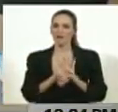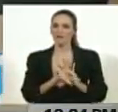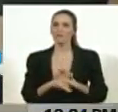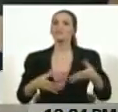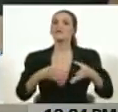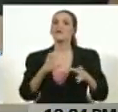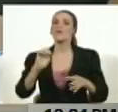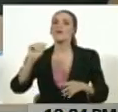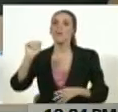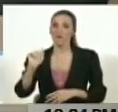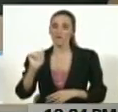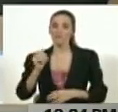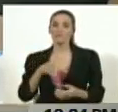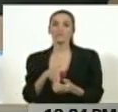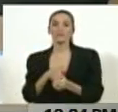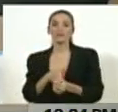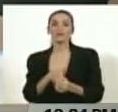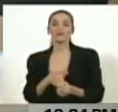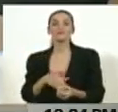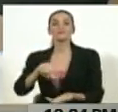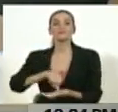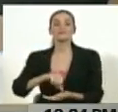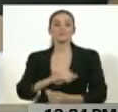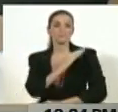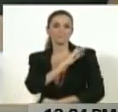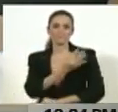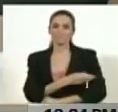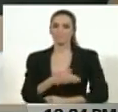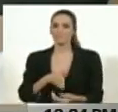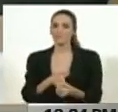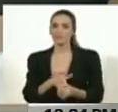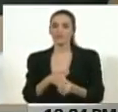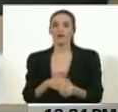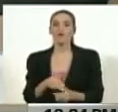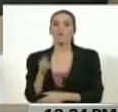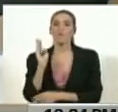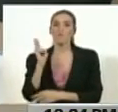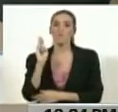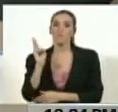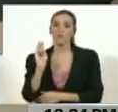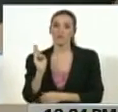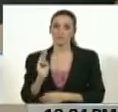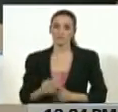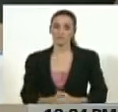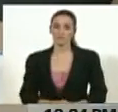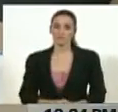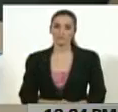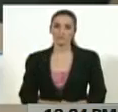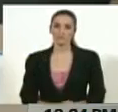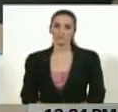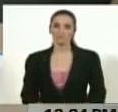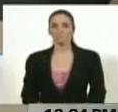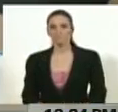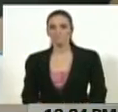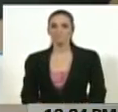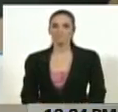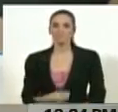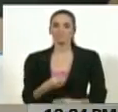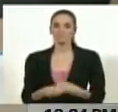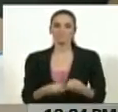organización dirigida desde los centros de poder dirigida desde Washington con bueno